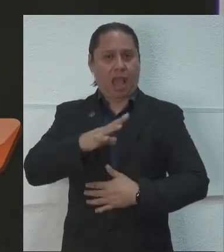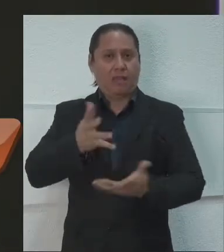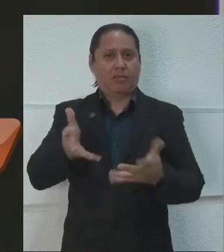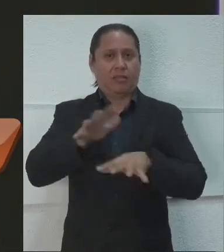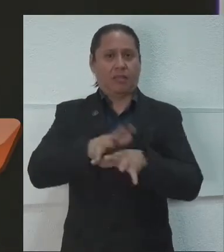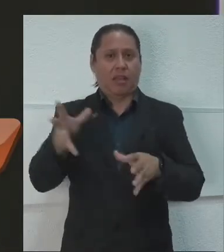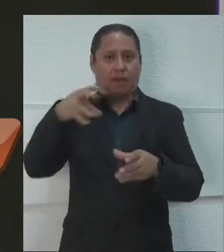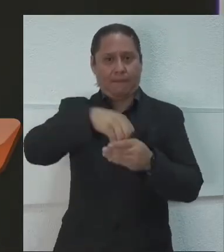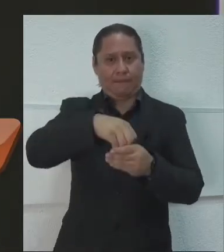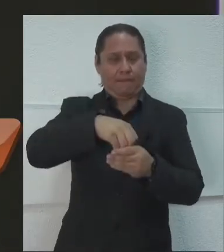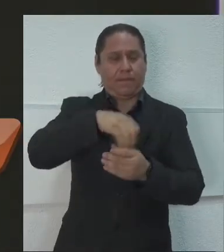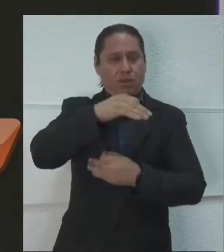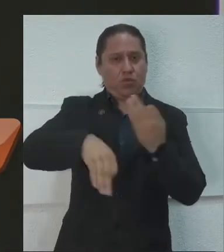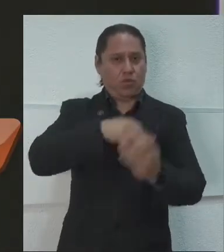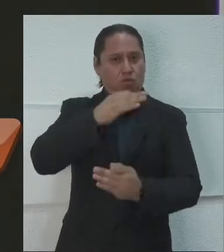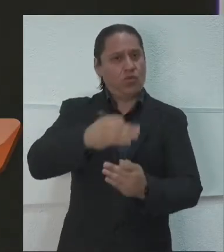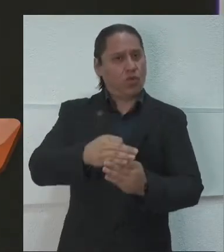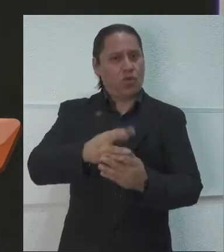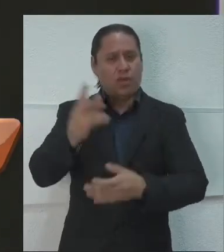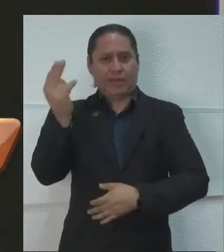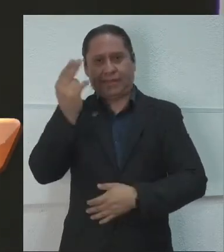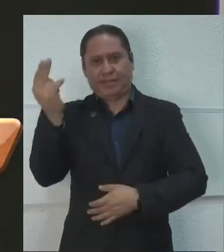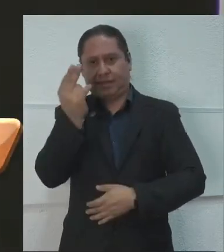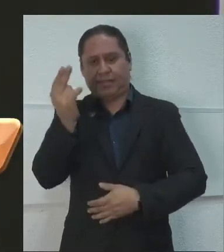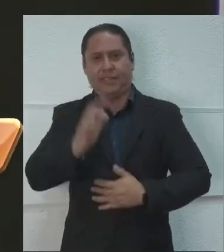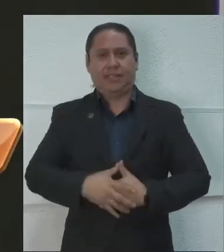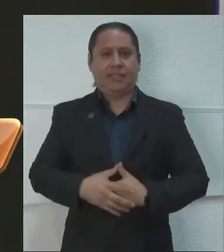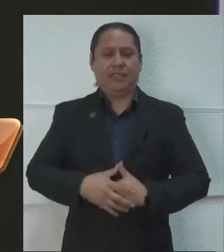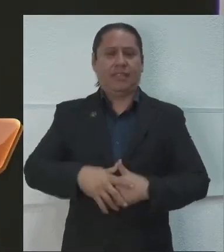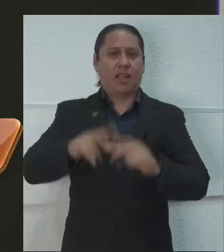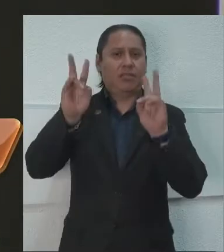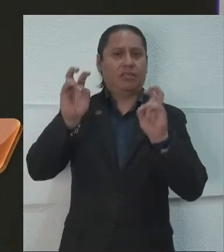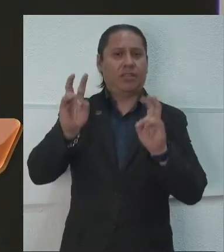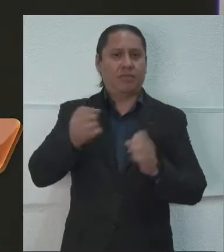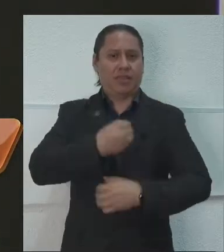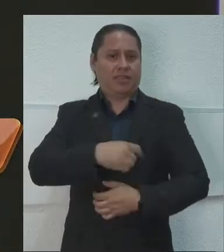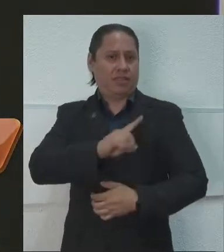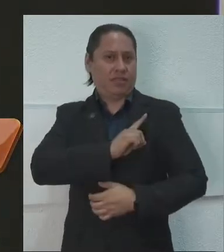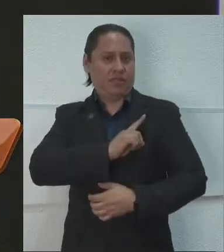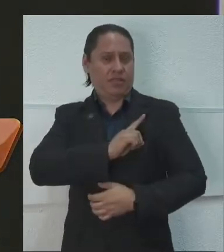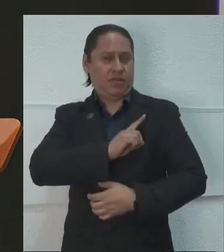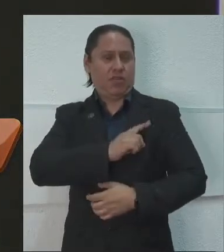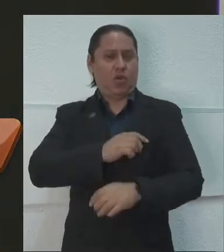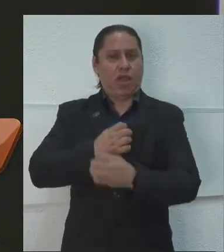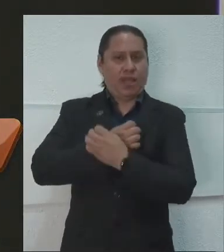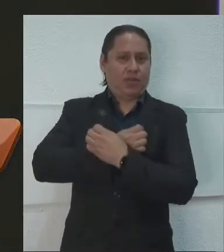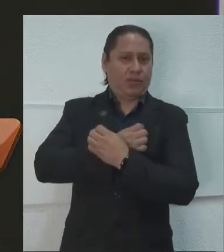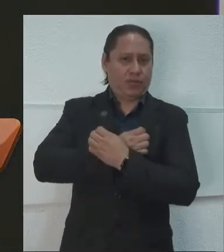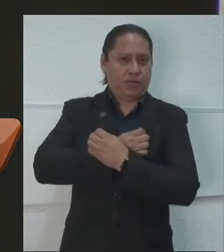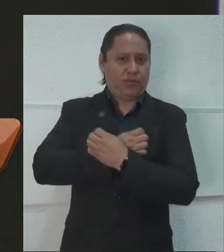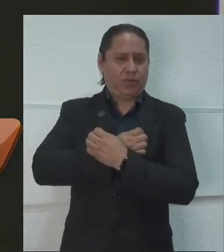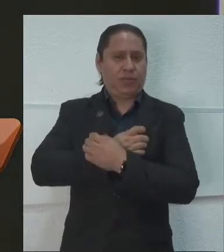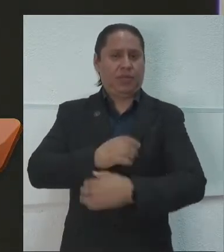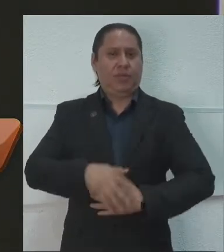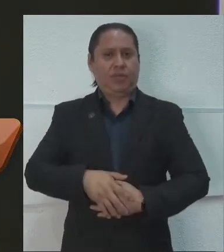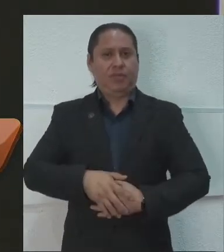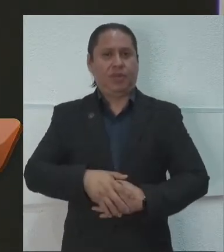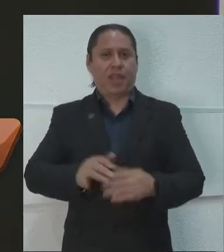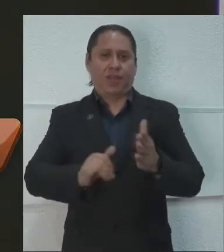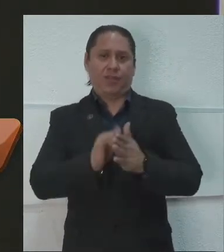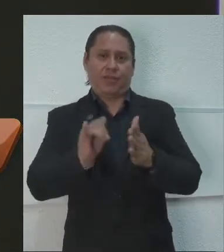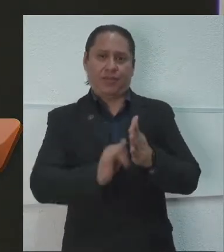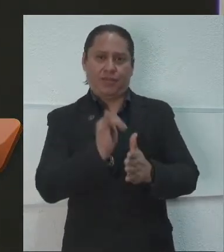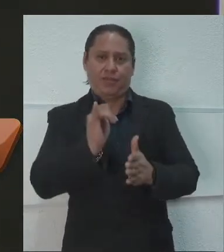inclusión en todas las necesidades en materia de salud, en materia de educación, en materia de